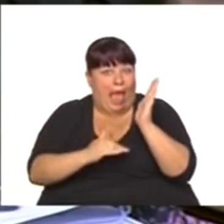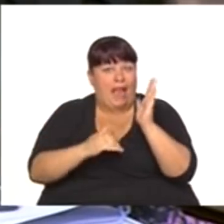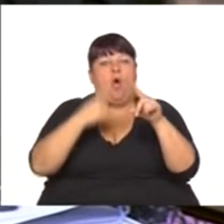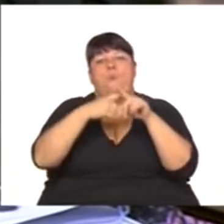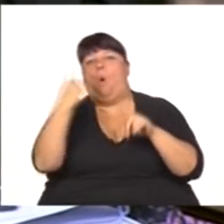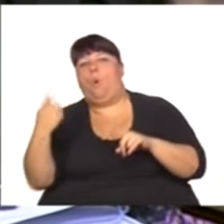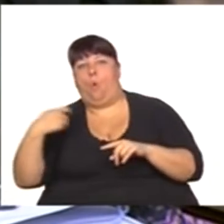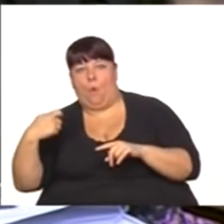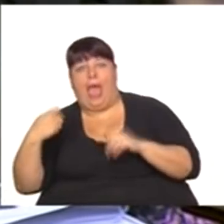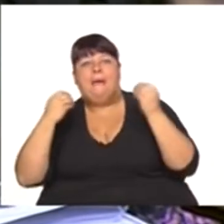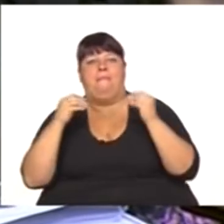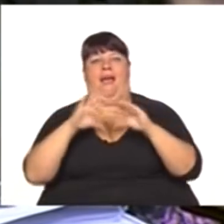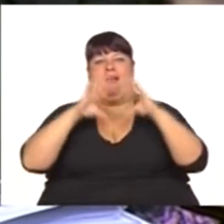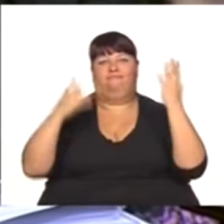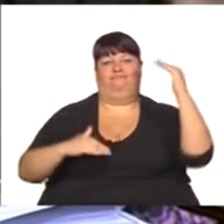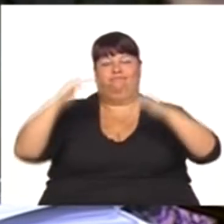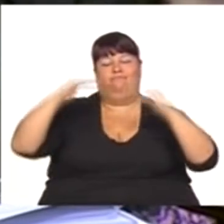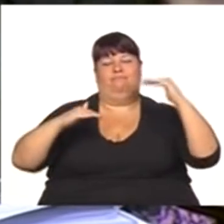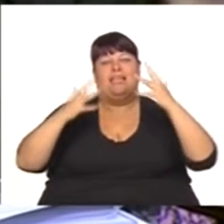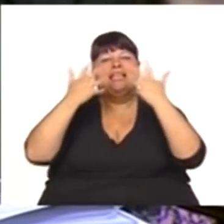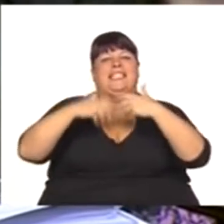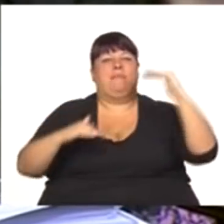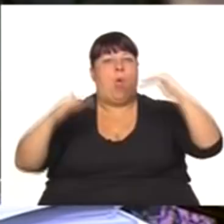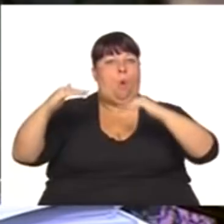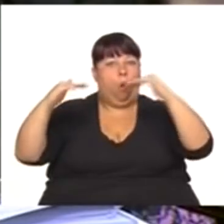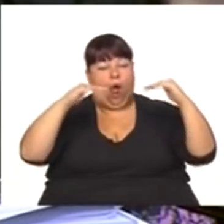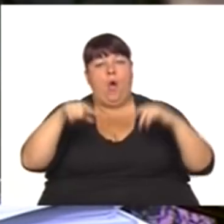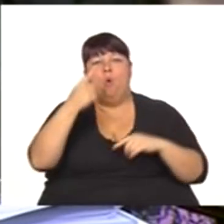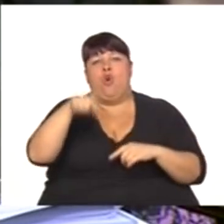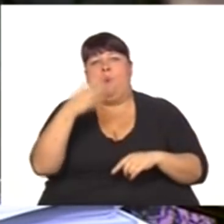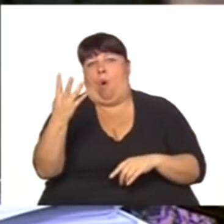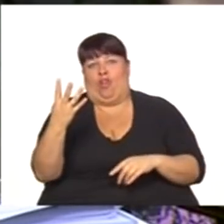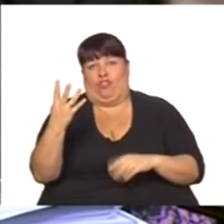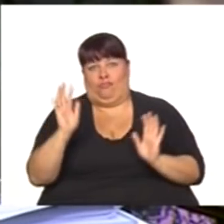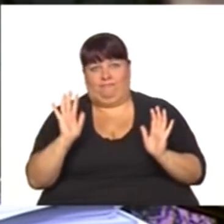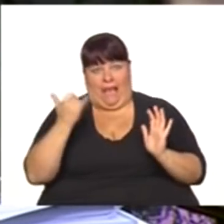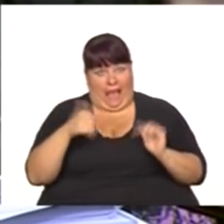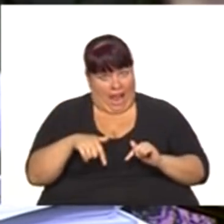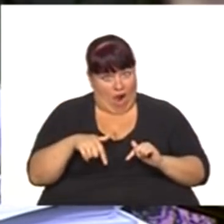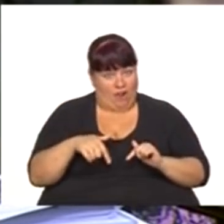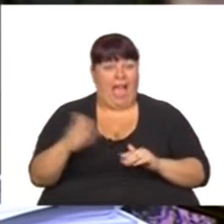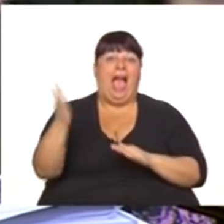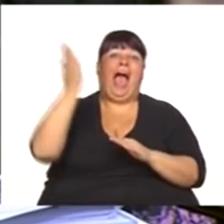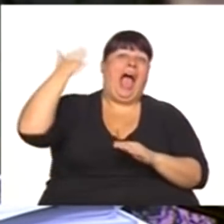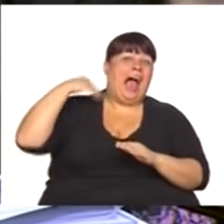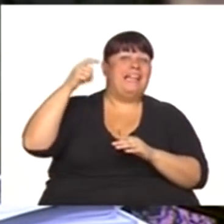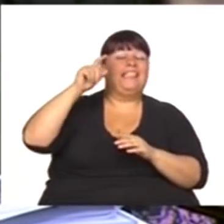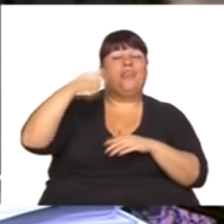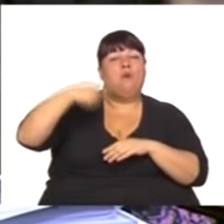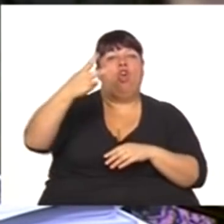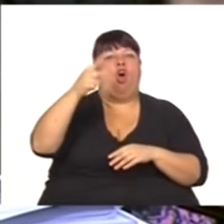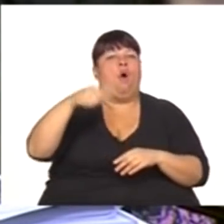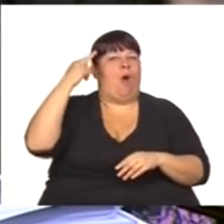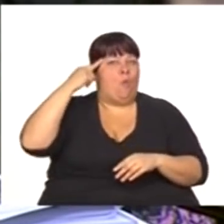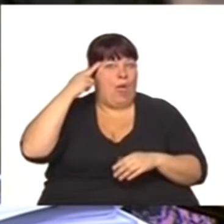cada jubilado para poder tener un sistema equilibrado, y tenemos 1,4. Y antes de la moratoria teníamos